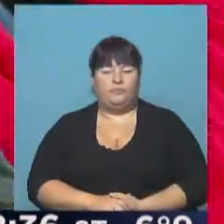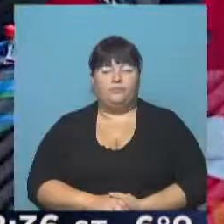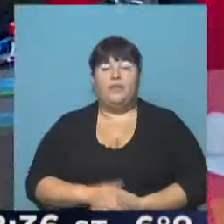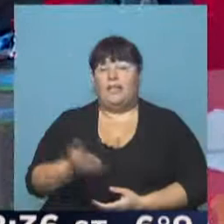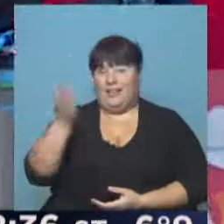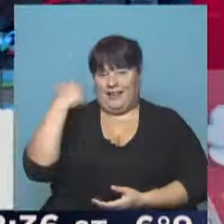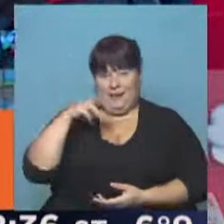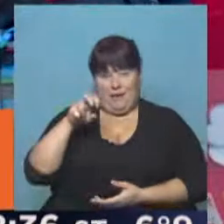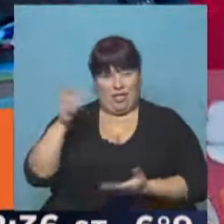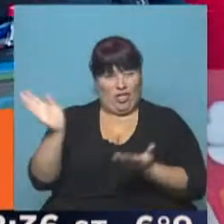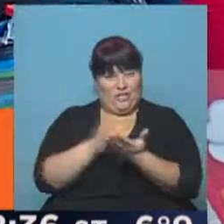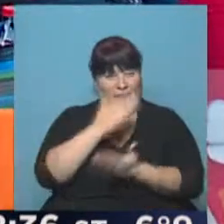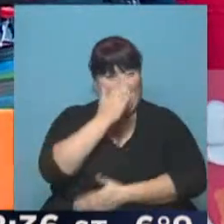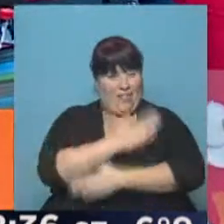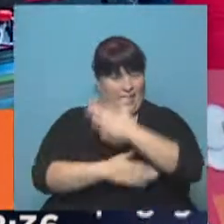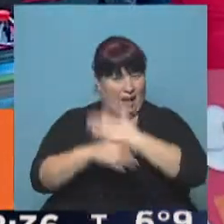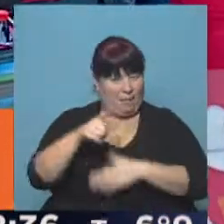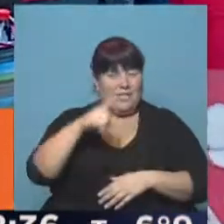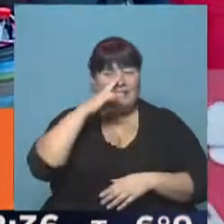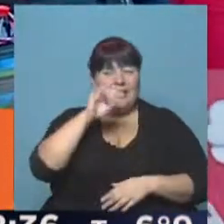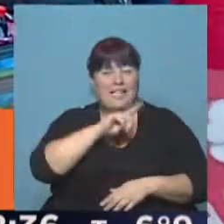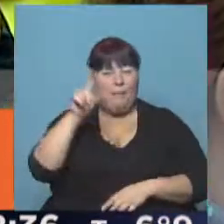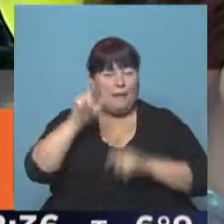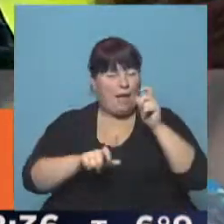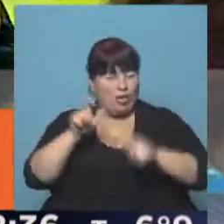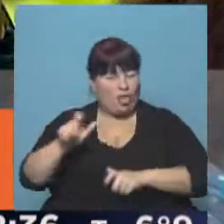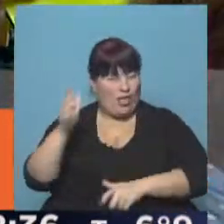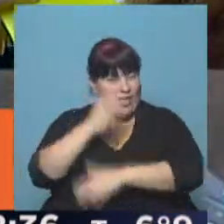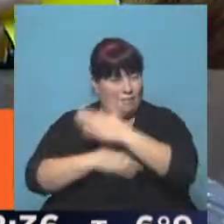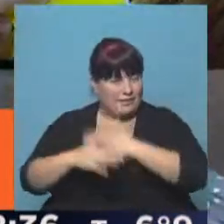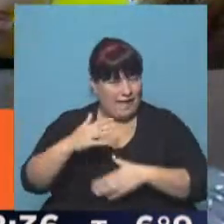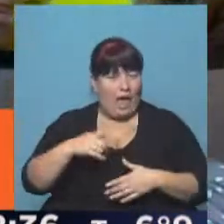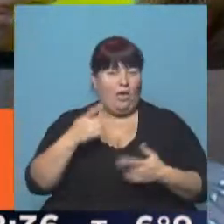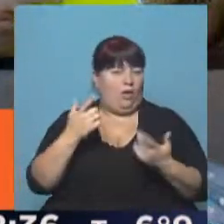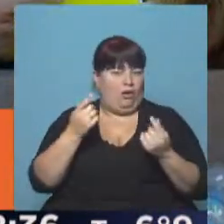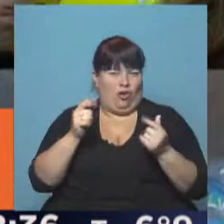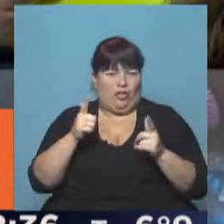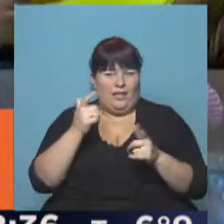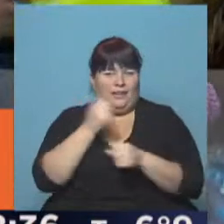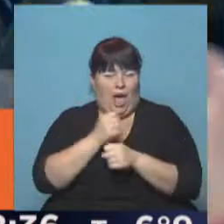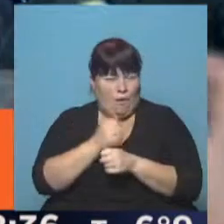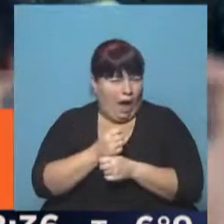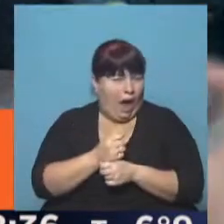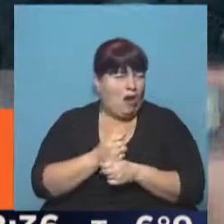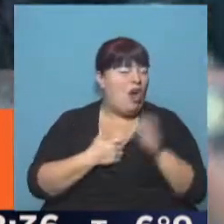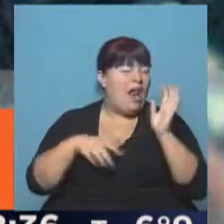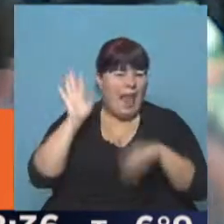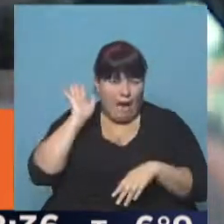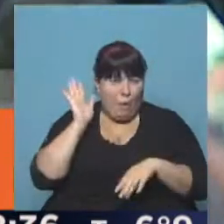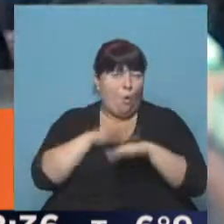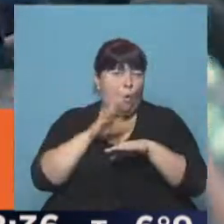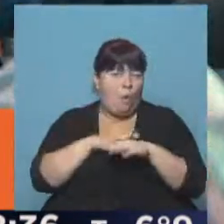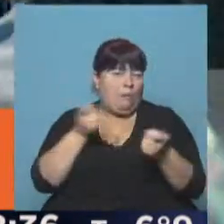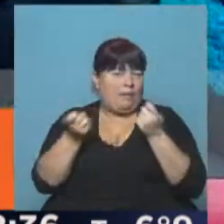Luego de la quita de pensiones no contributivas a más de 70.000 personas con discapacidad que carecen de un empleo, en su mayoría debido a un